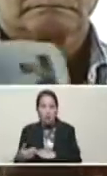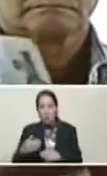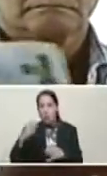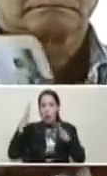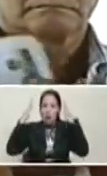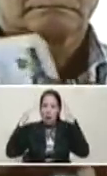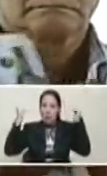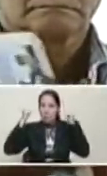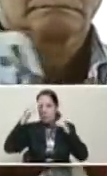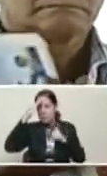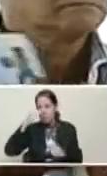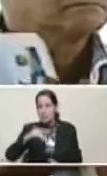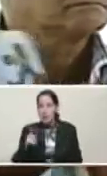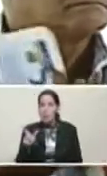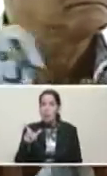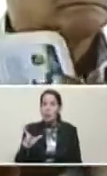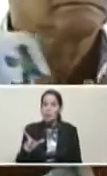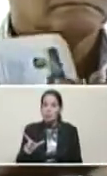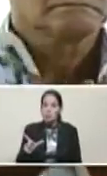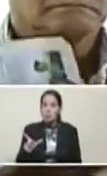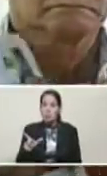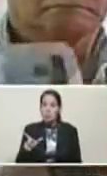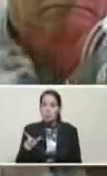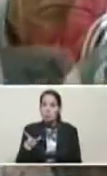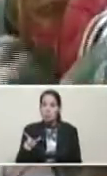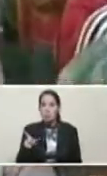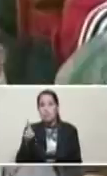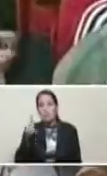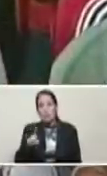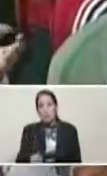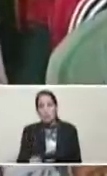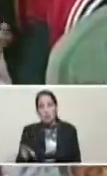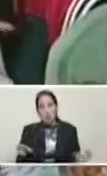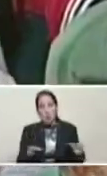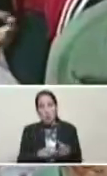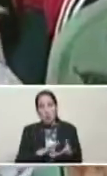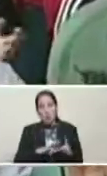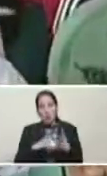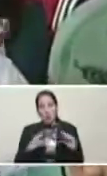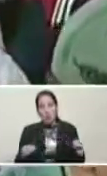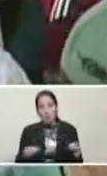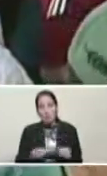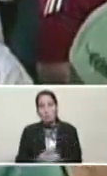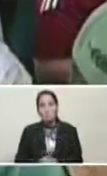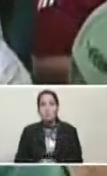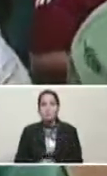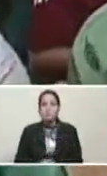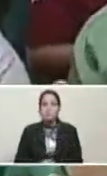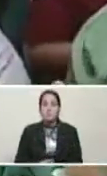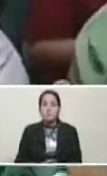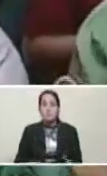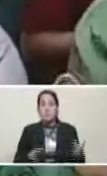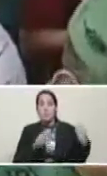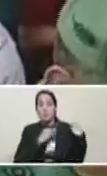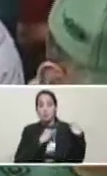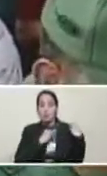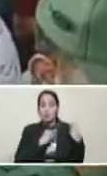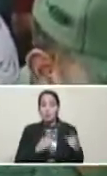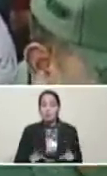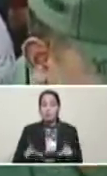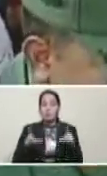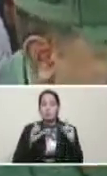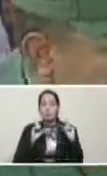del partido socialista unido de venezuela y de nuestros comités locales a las que cimentó de producción asumiendo una tarea que se nos